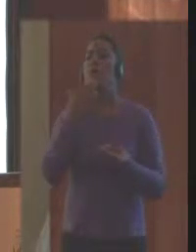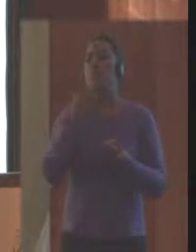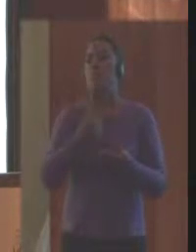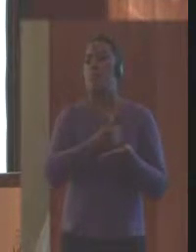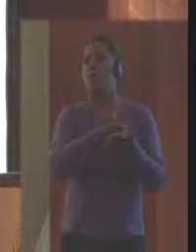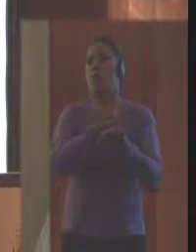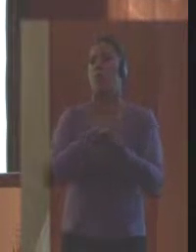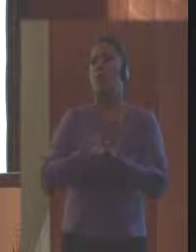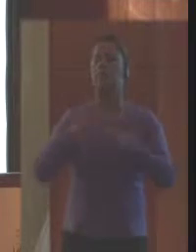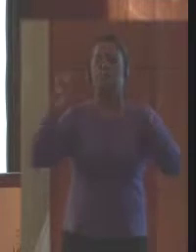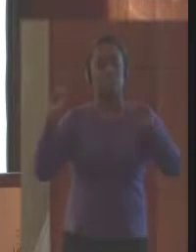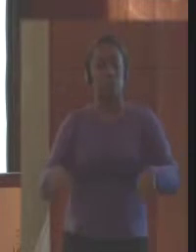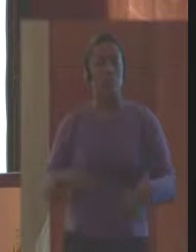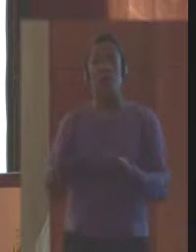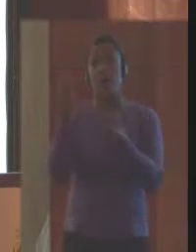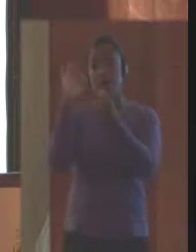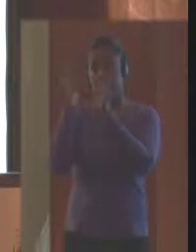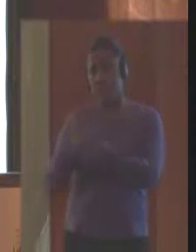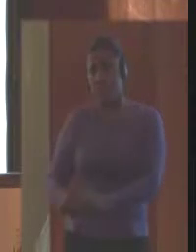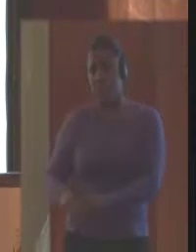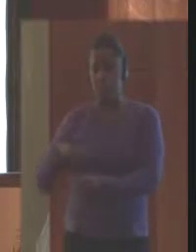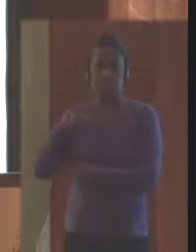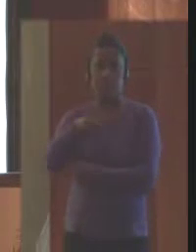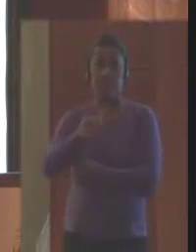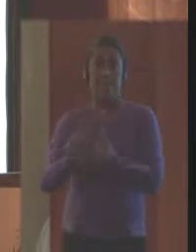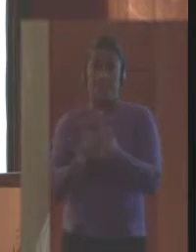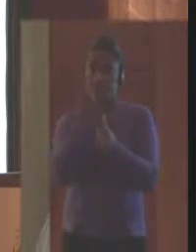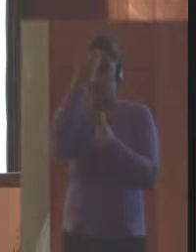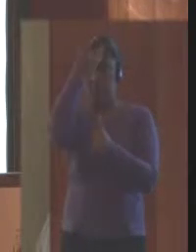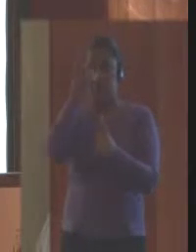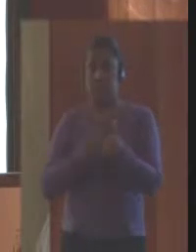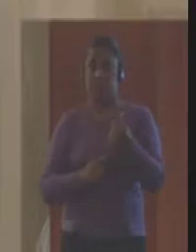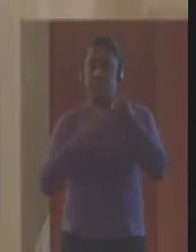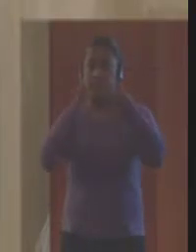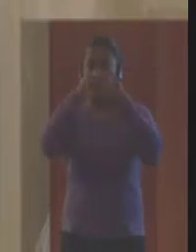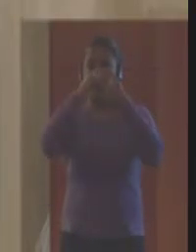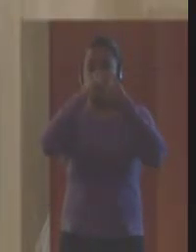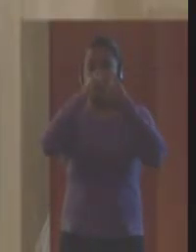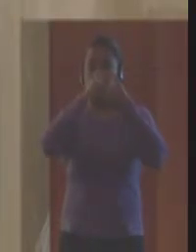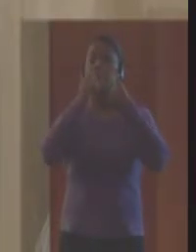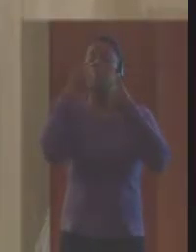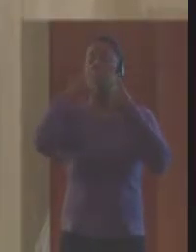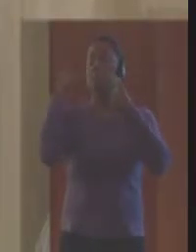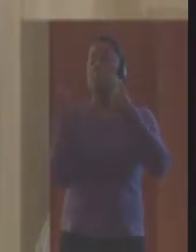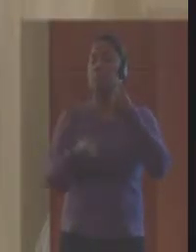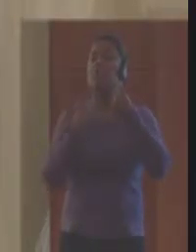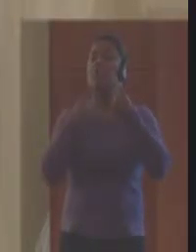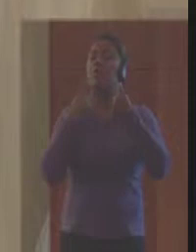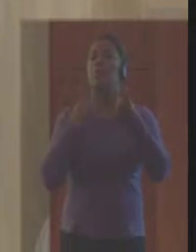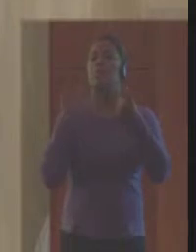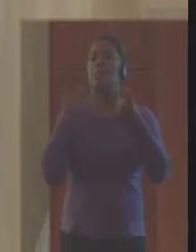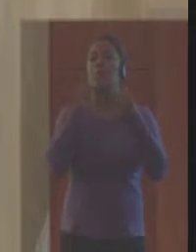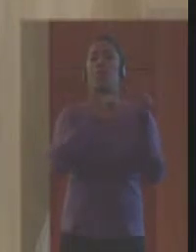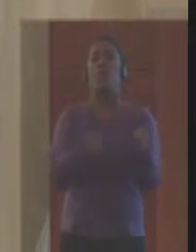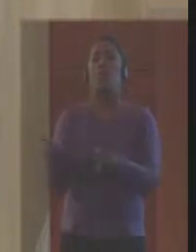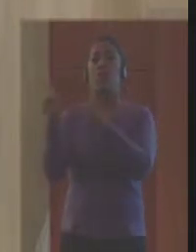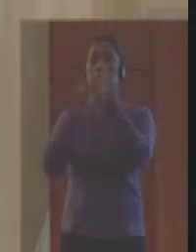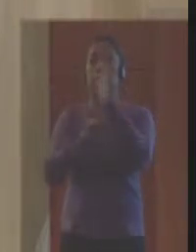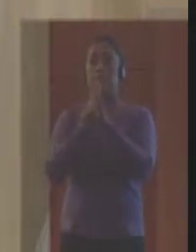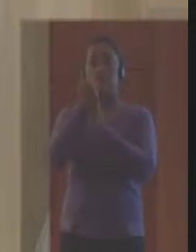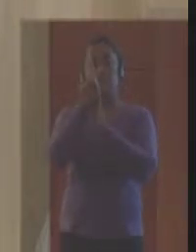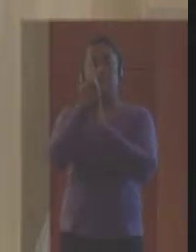tomado en Bogotá y financieras? La primera, el tema de que efectivamente en un plan de ordenamiento, en un plan de